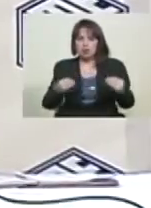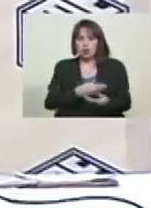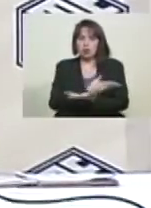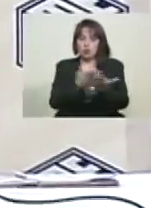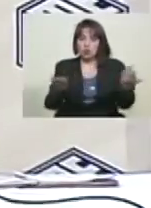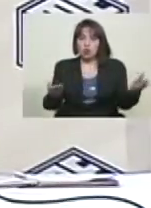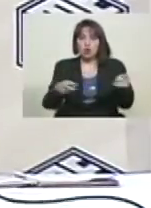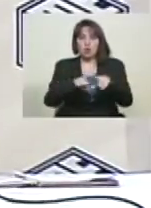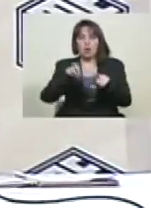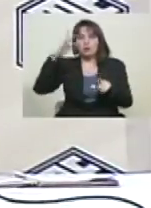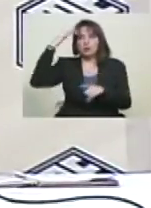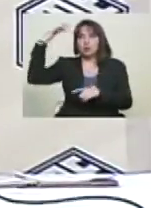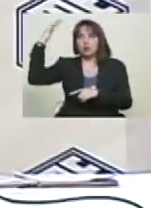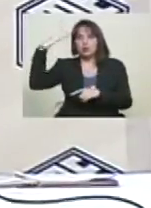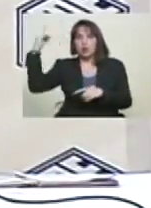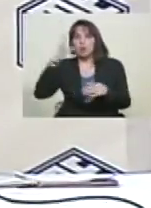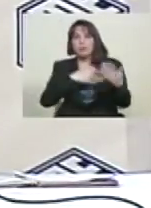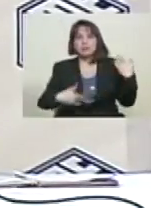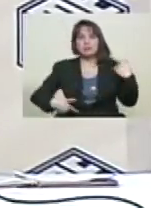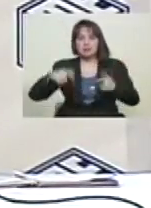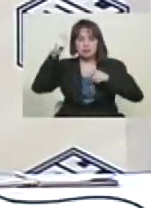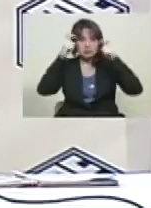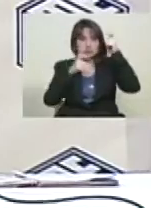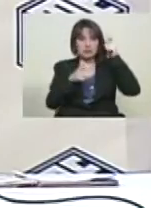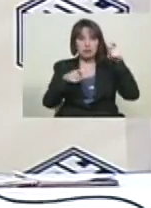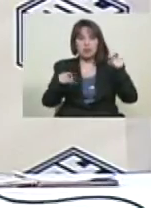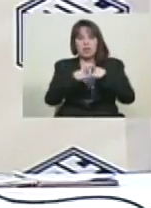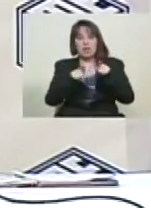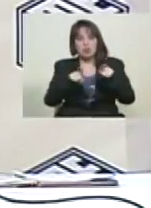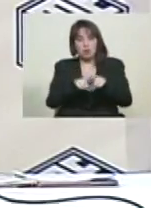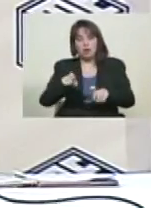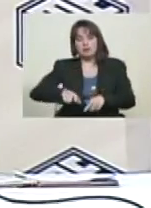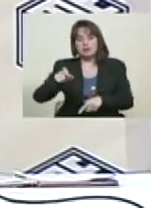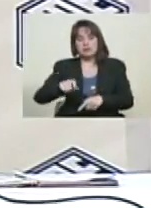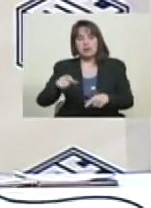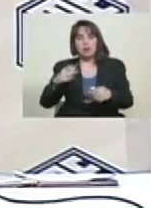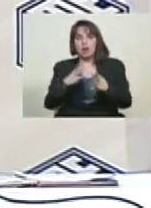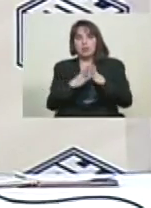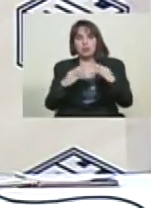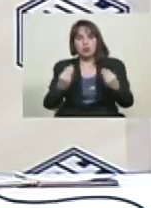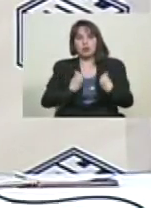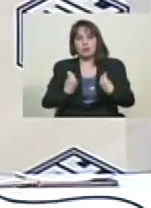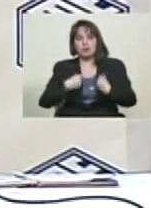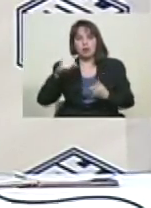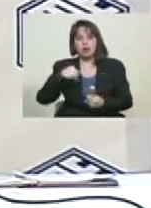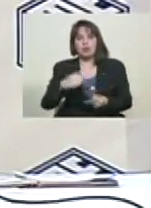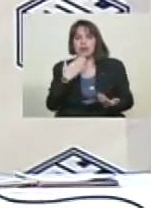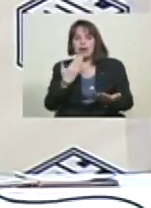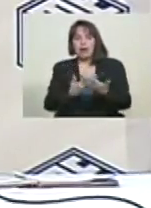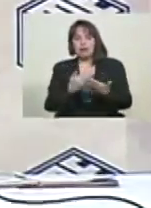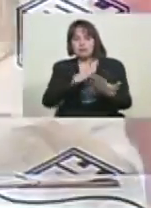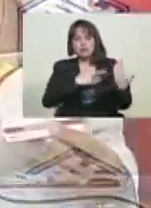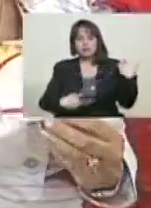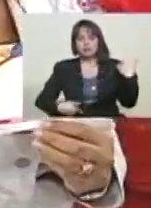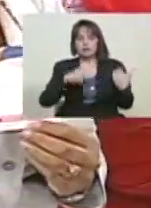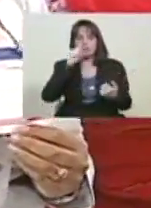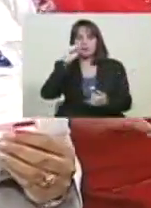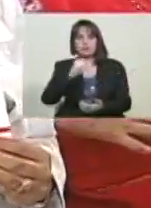lo soñó nuestro comandante eterno y como nos merecemos todas y todos los que habitamos en esta hermosa patria. Muchas gracias, presidente.